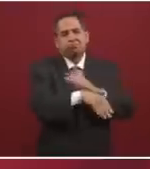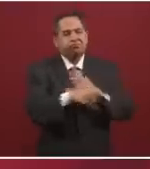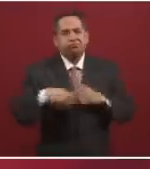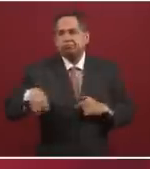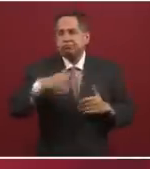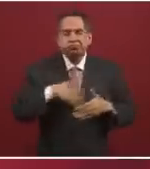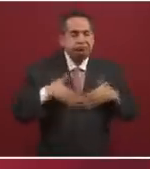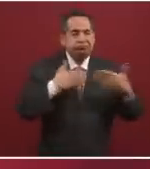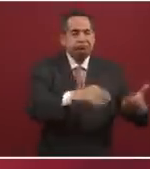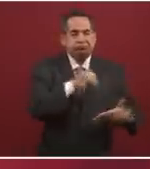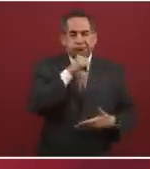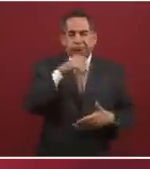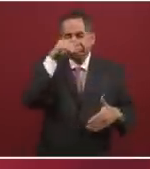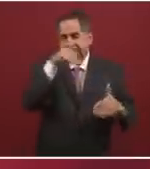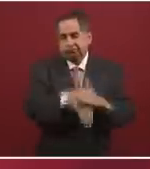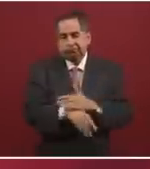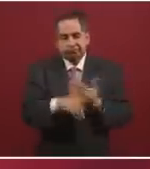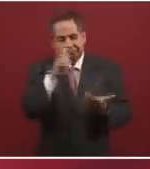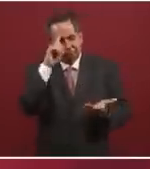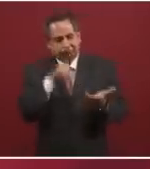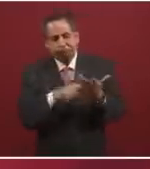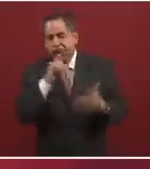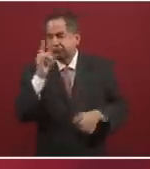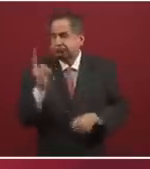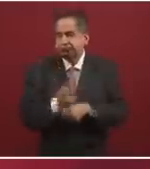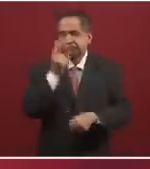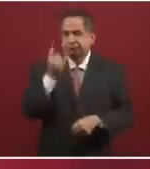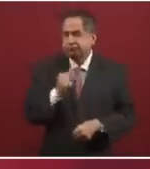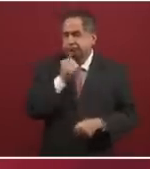credibilidad, entre otras cosas.